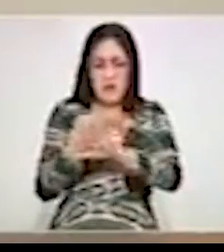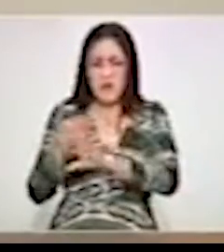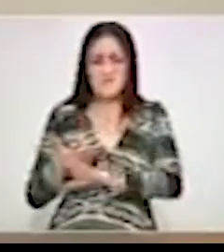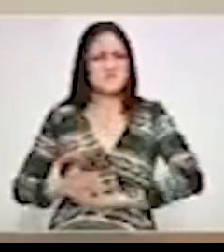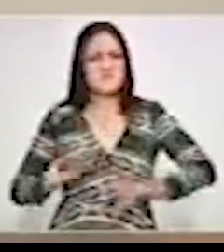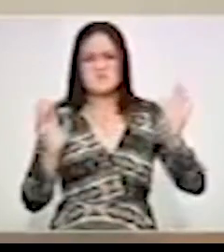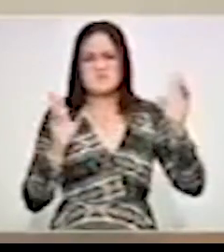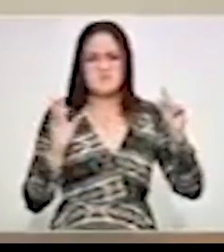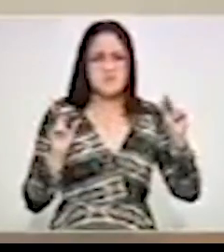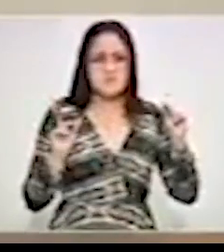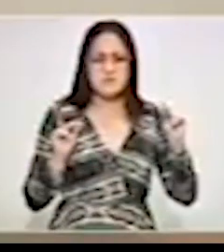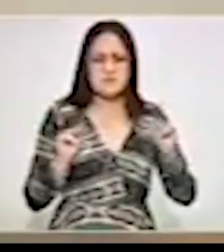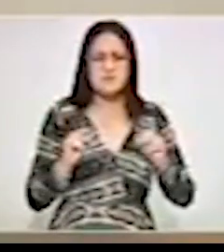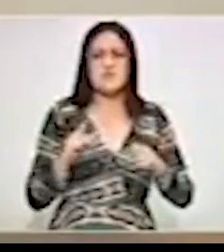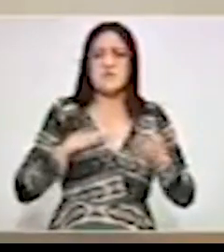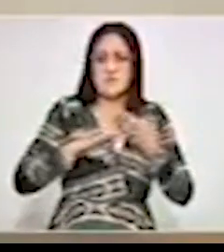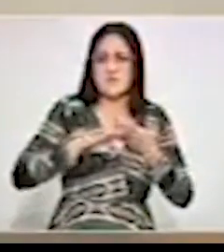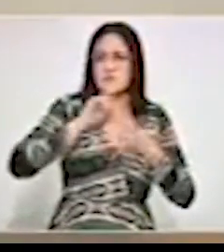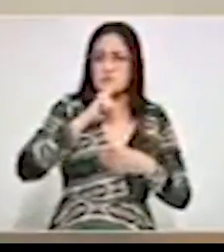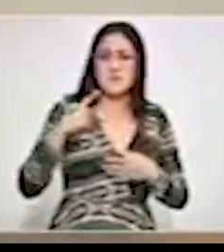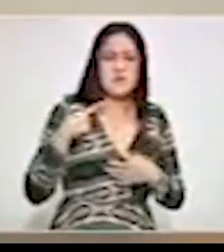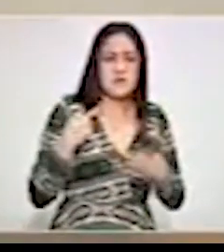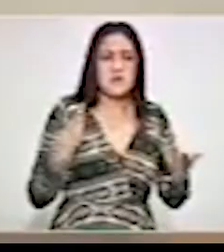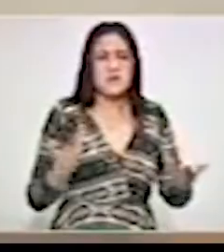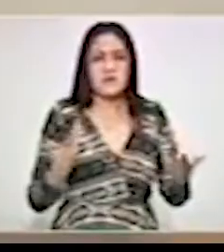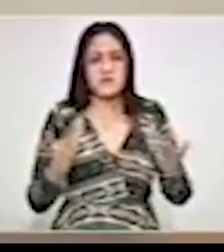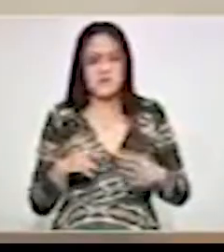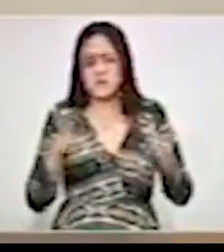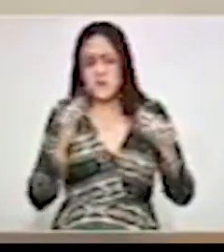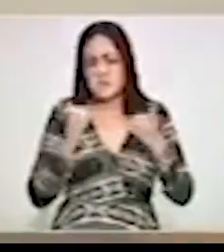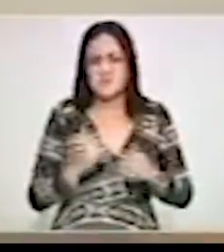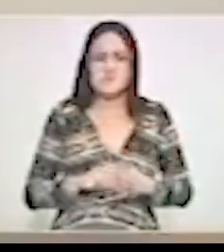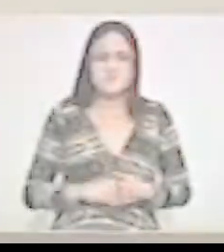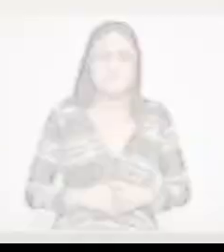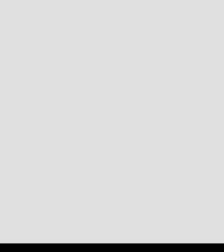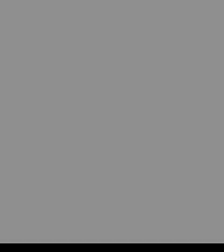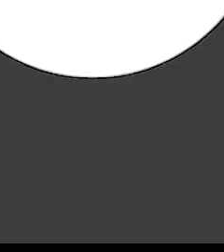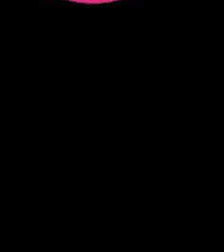hechos de complicación política, social. No lo hay.